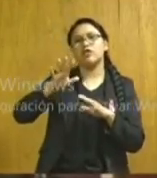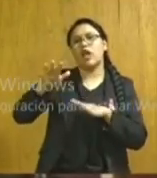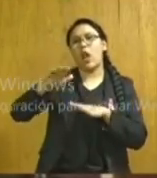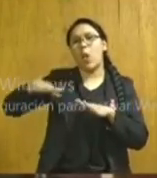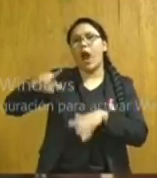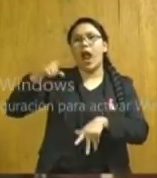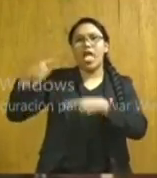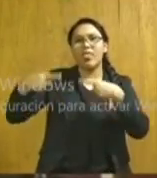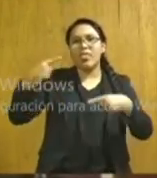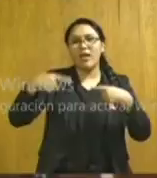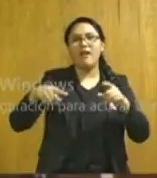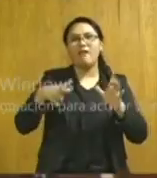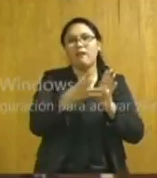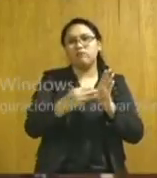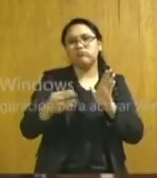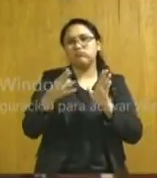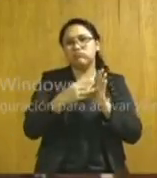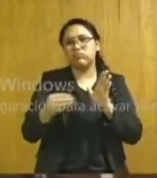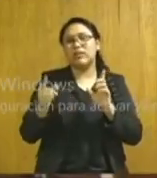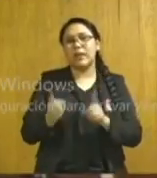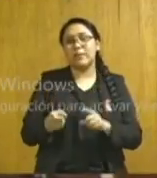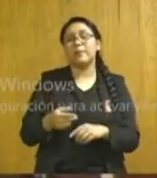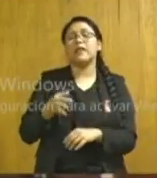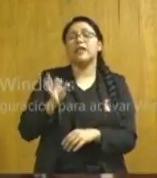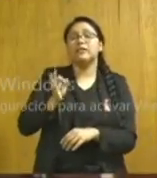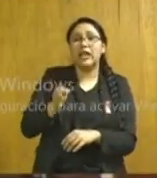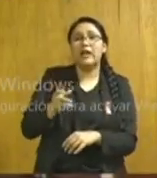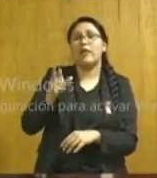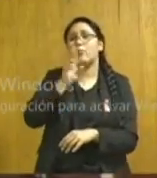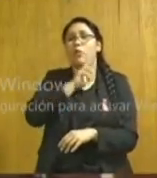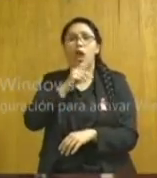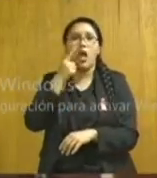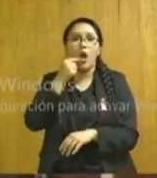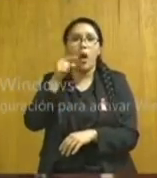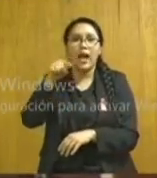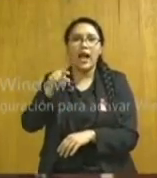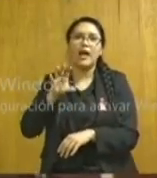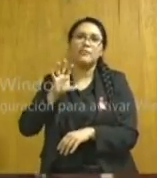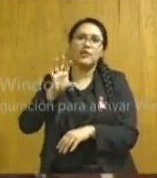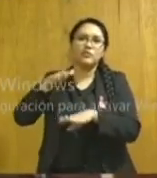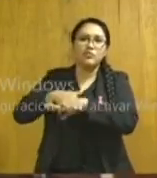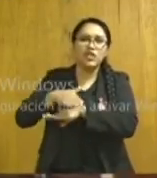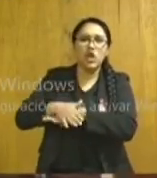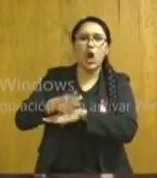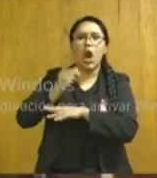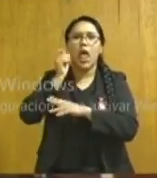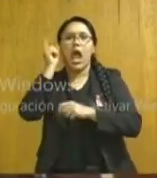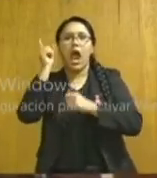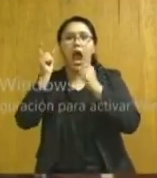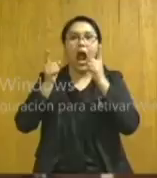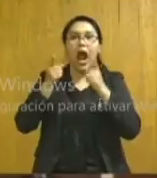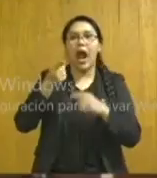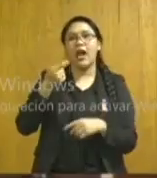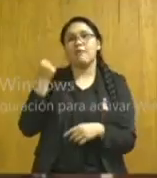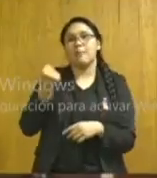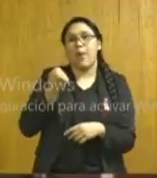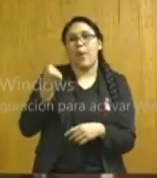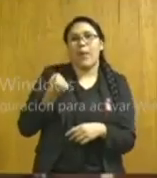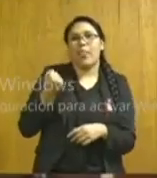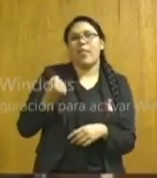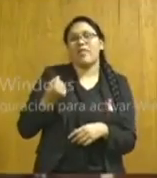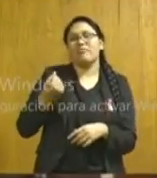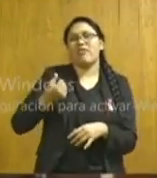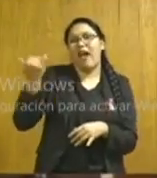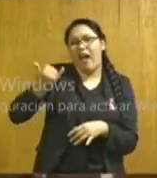lugares donde las misioneras y los misioneros tienen iniciativas realmente importantes, necesarias, que debemos